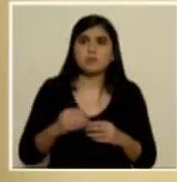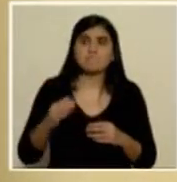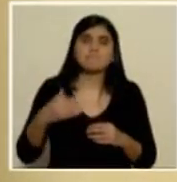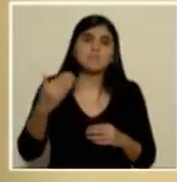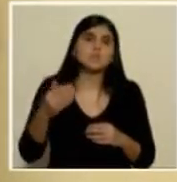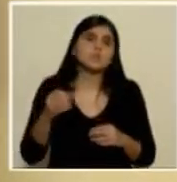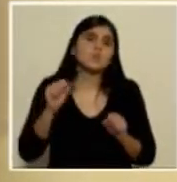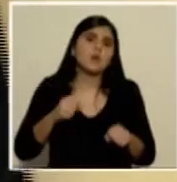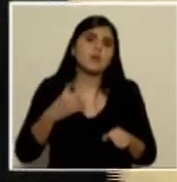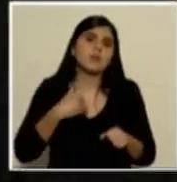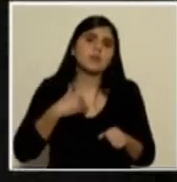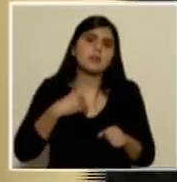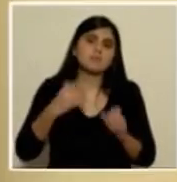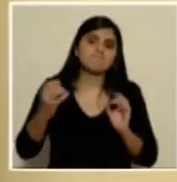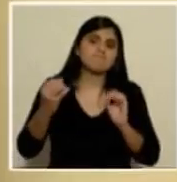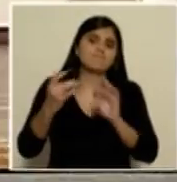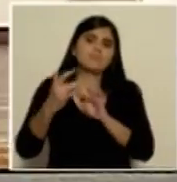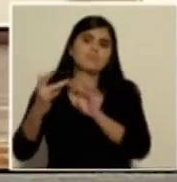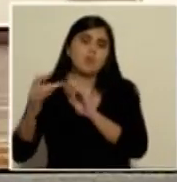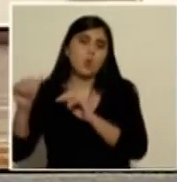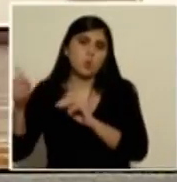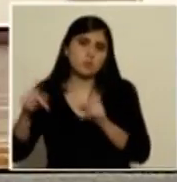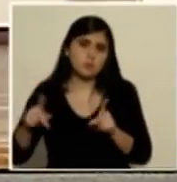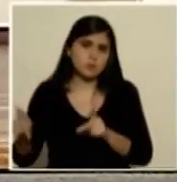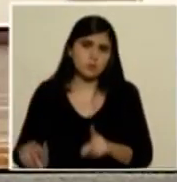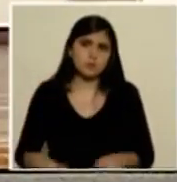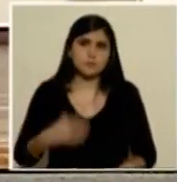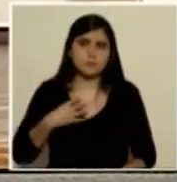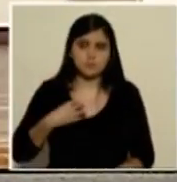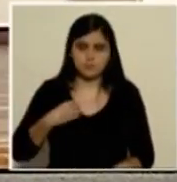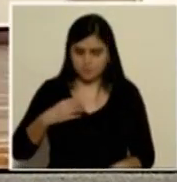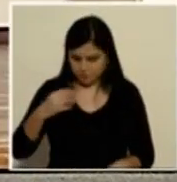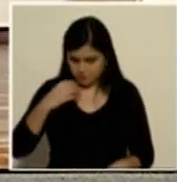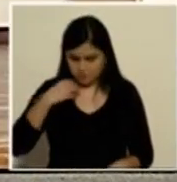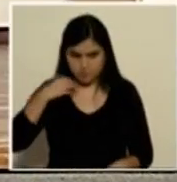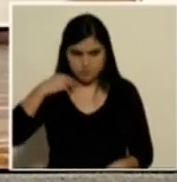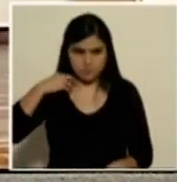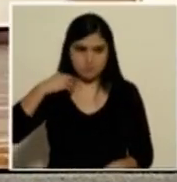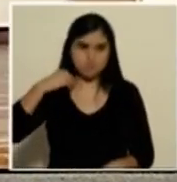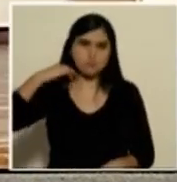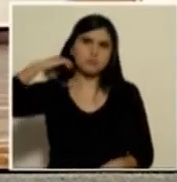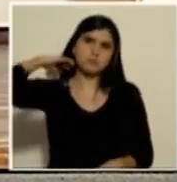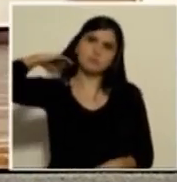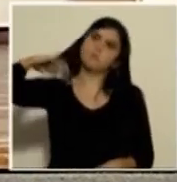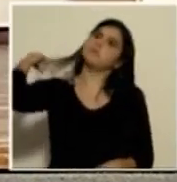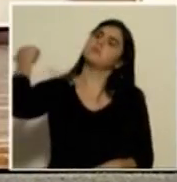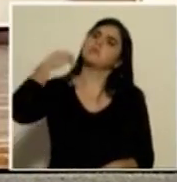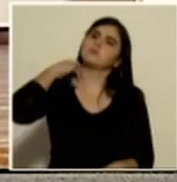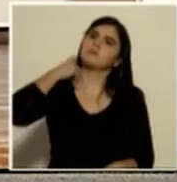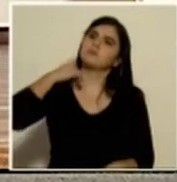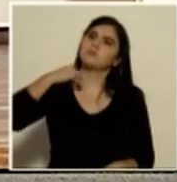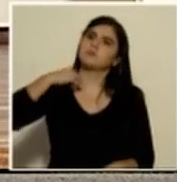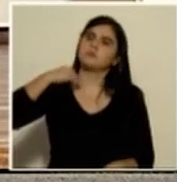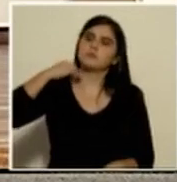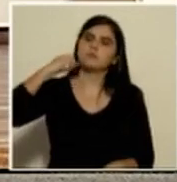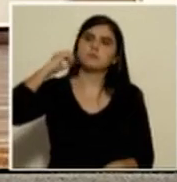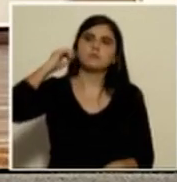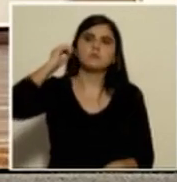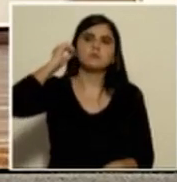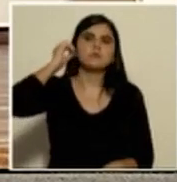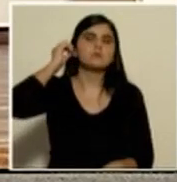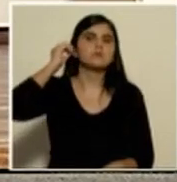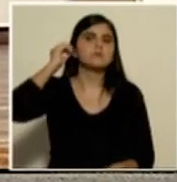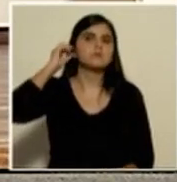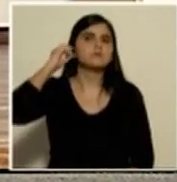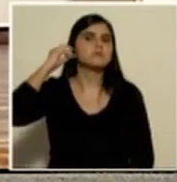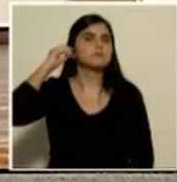¿verdad? Señora Pilar Garrido, ministra de Planificación y coordinadora del equipo económico, y de seguido don Alexander Solís, recordándoles